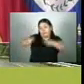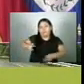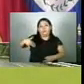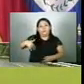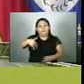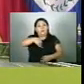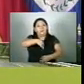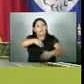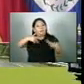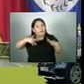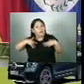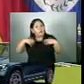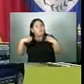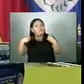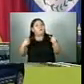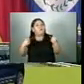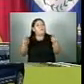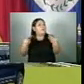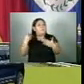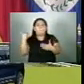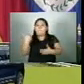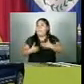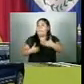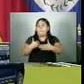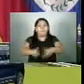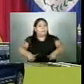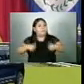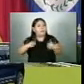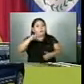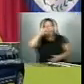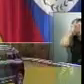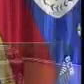lleva adelante de manera muy eficiente.